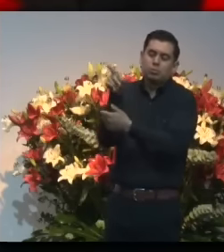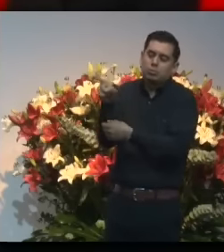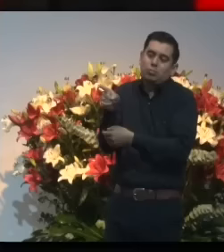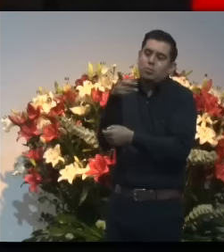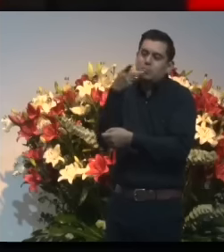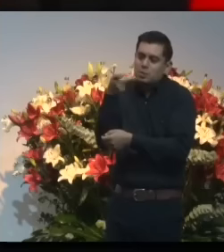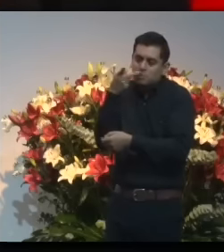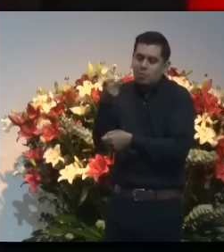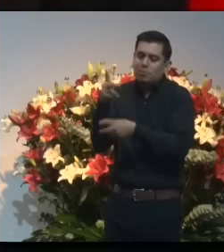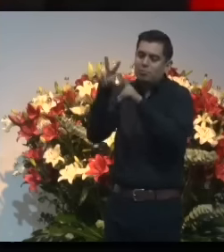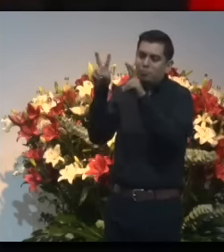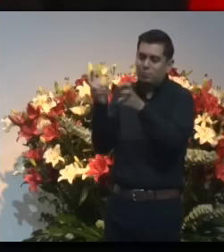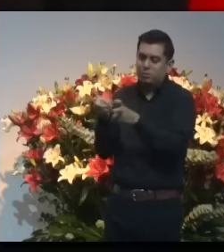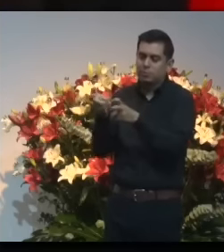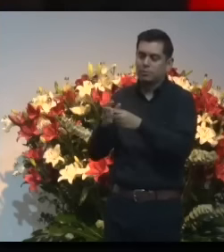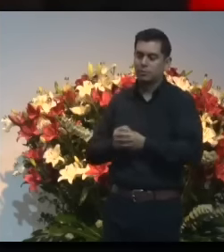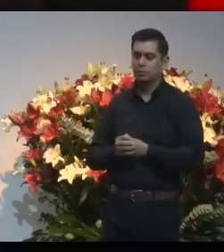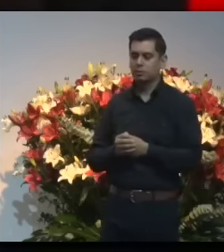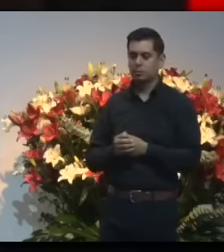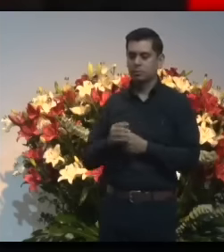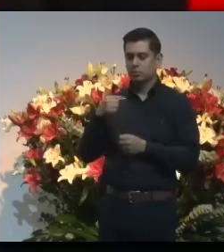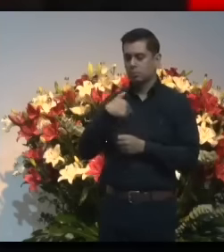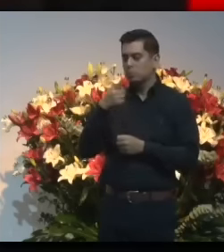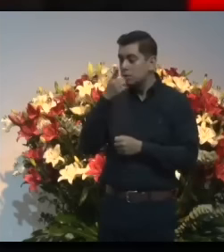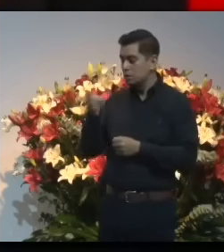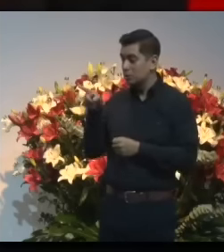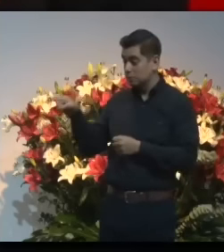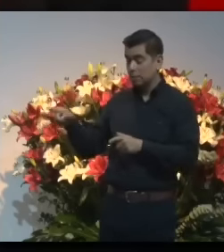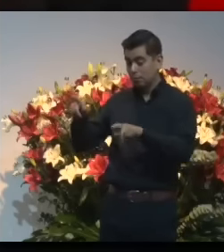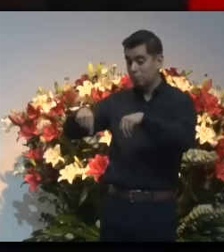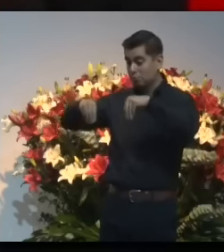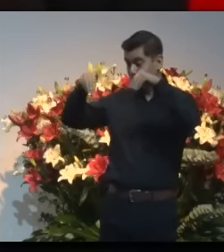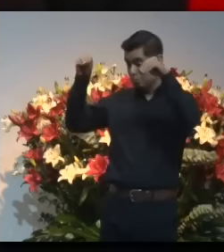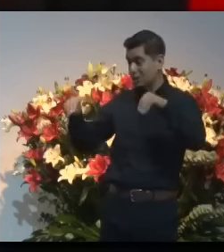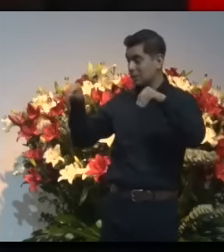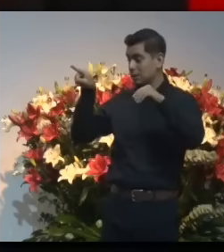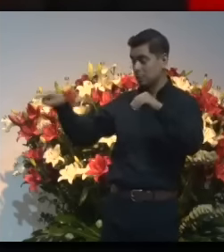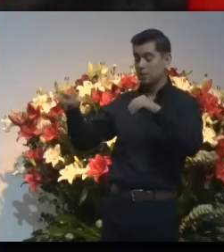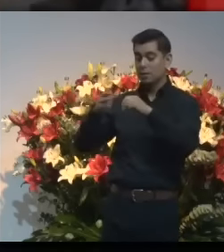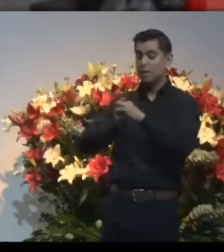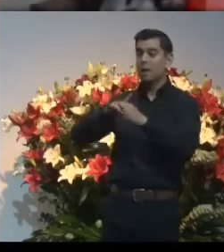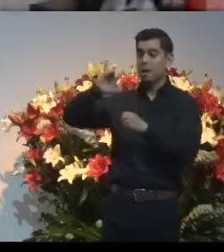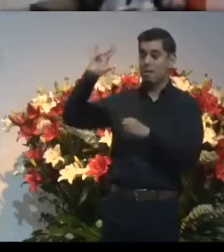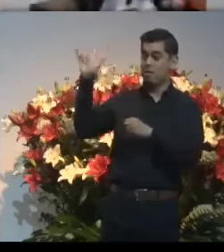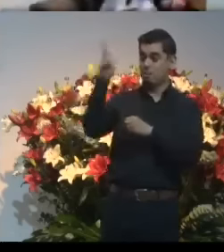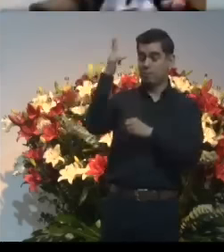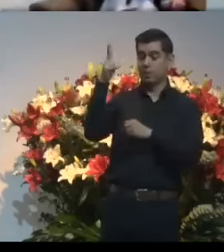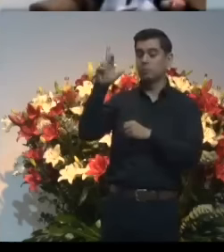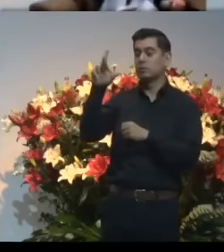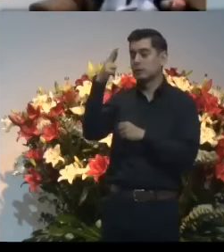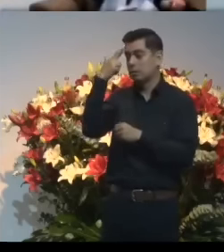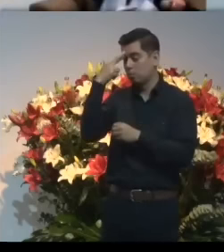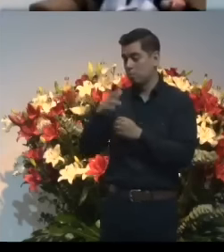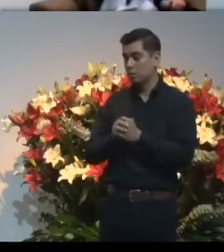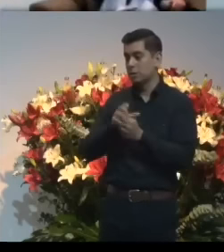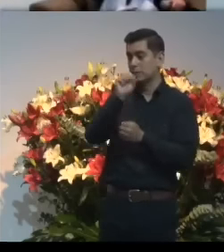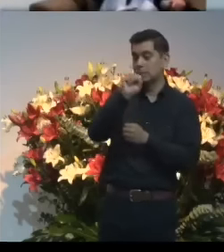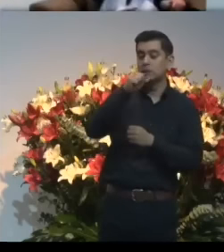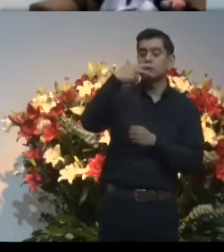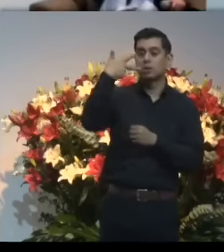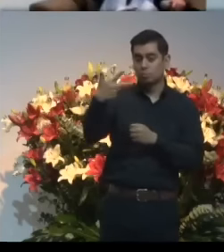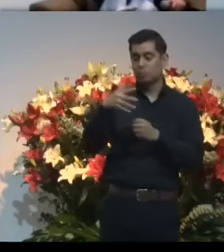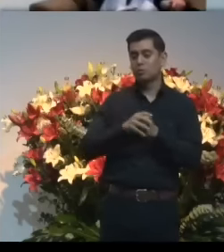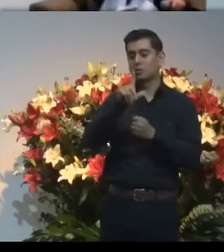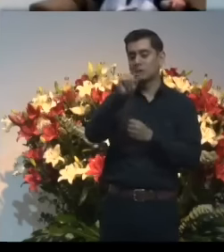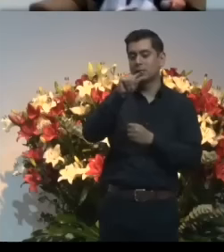Bueno, antes que nada quiero contestarle a los jóvenes de La Manta, donde me ponen que la Ibero tiene memoria, del 68 al 71,